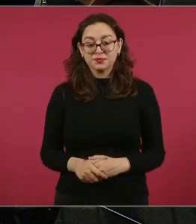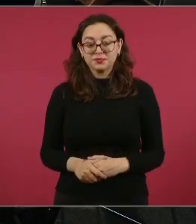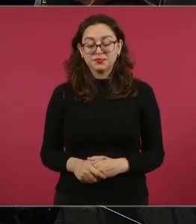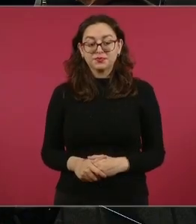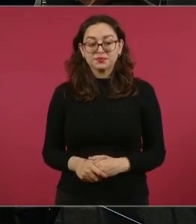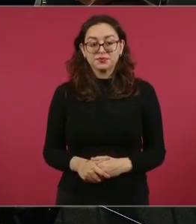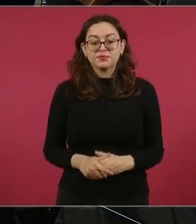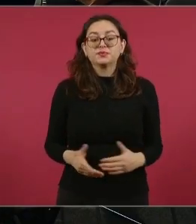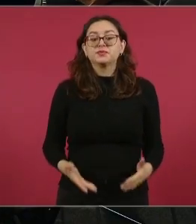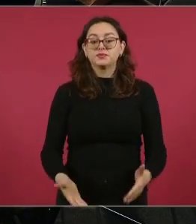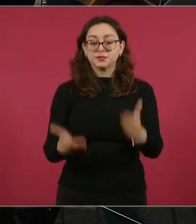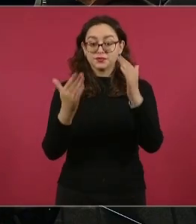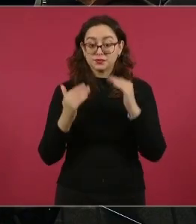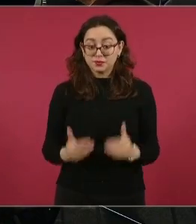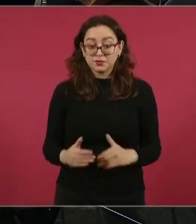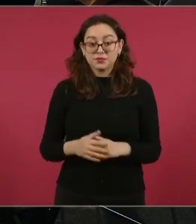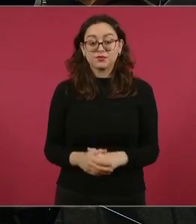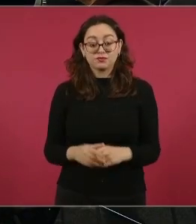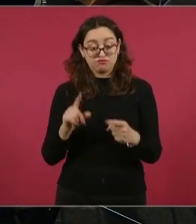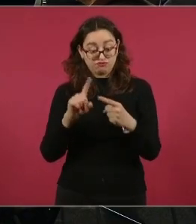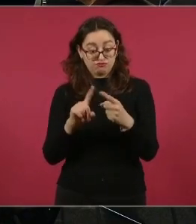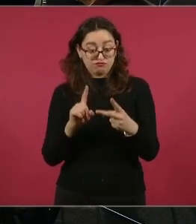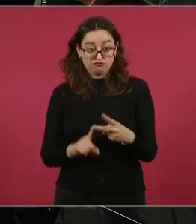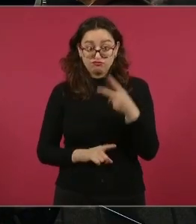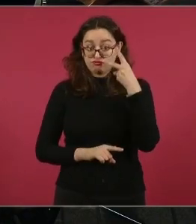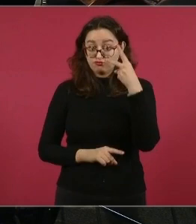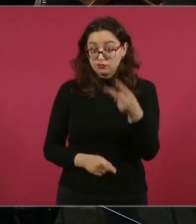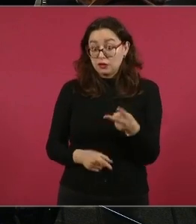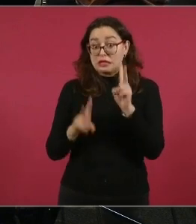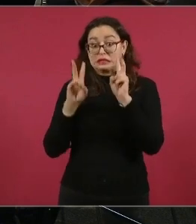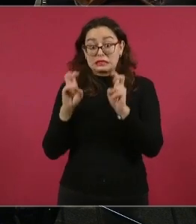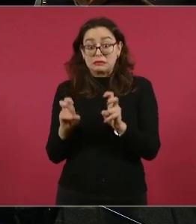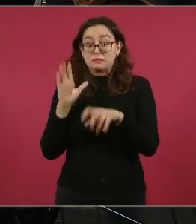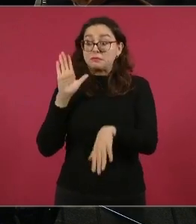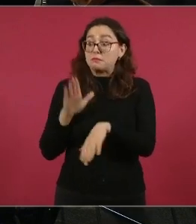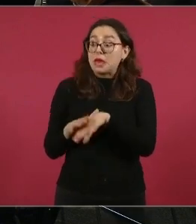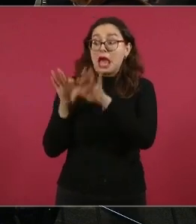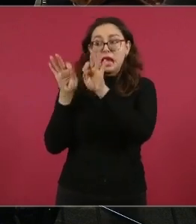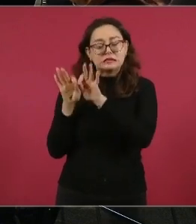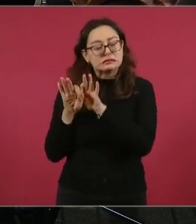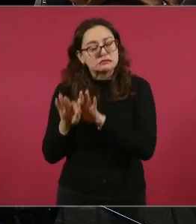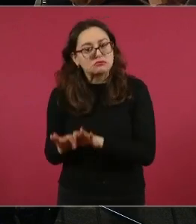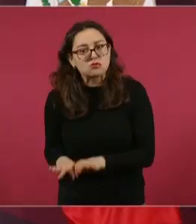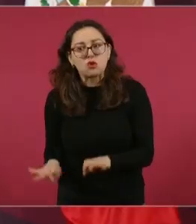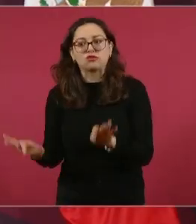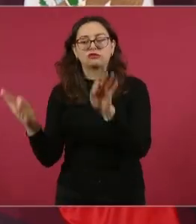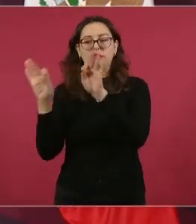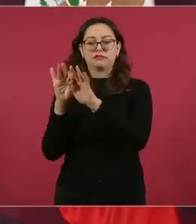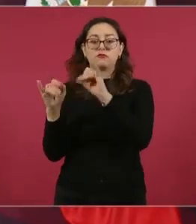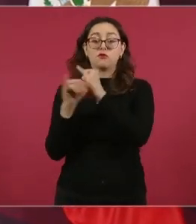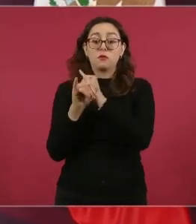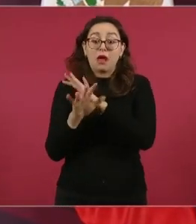Bueno, dos cosas más, les voy a dar una noticia para ver si esta,